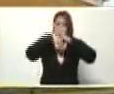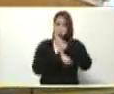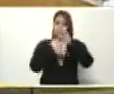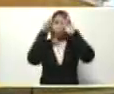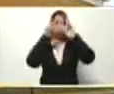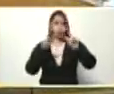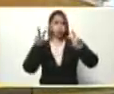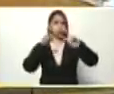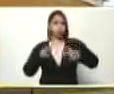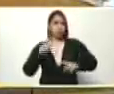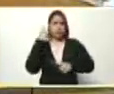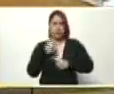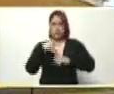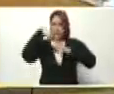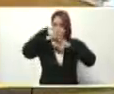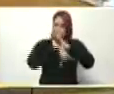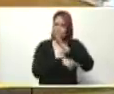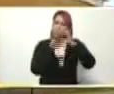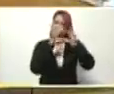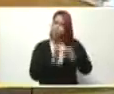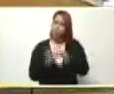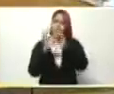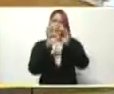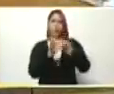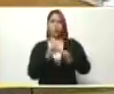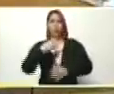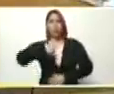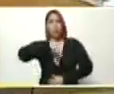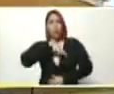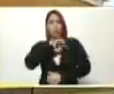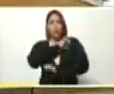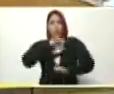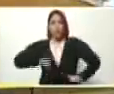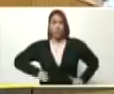que profundizar la unión de nuestra Fuerza Armada